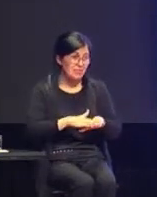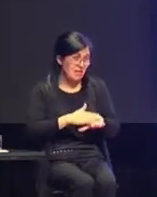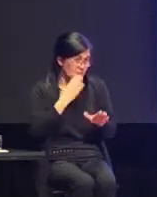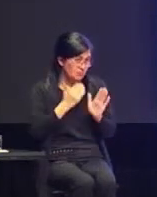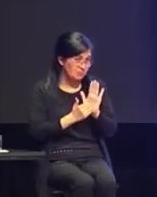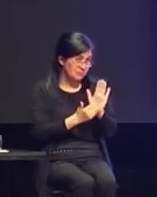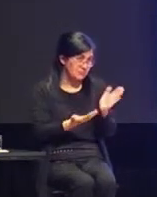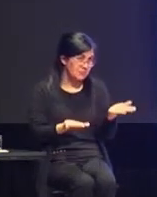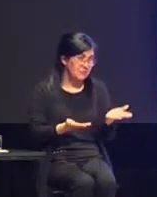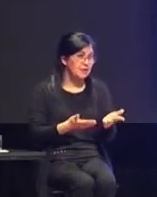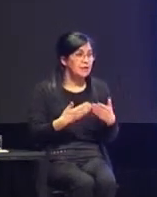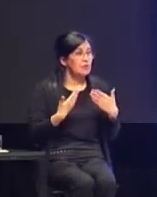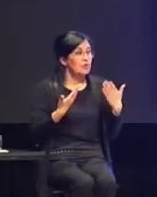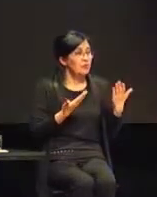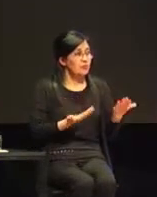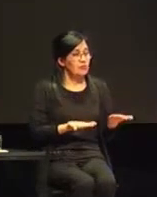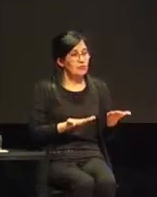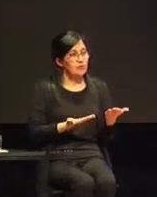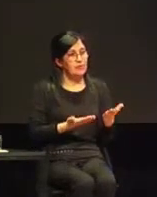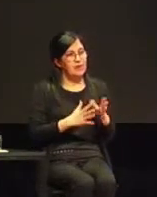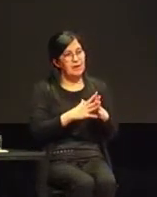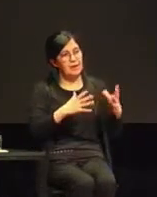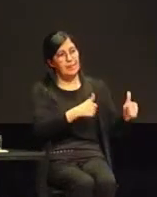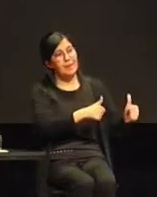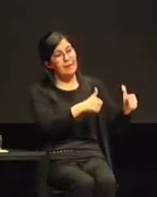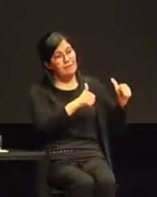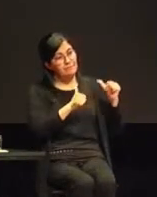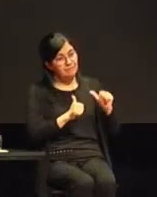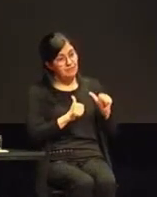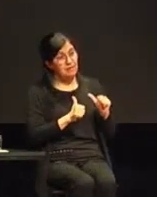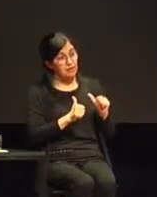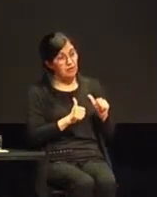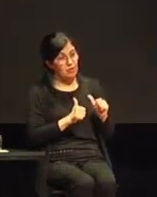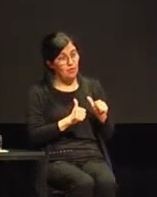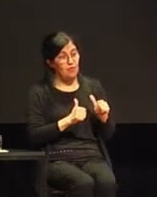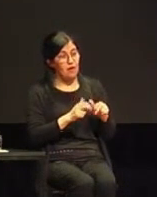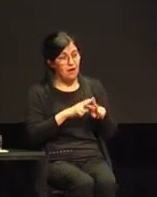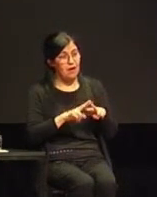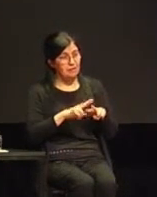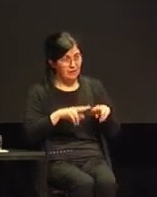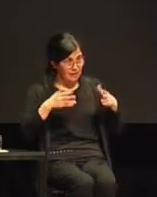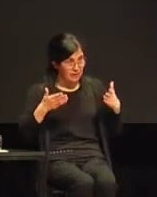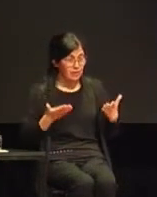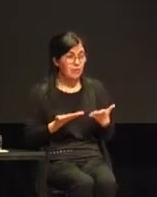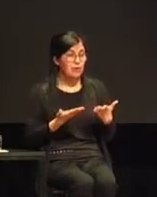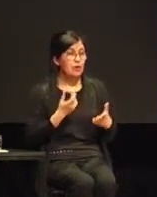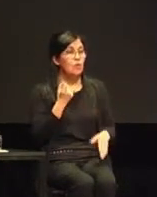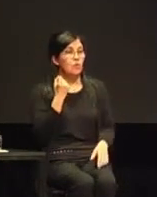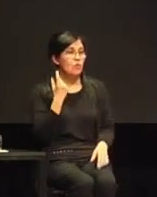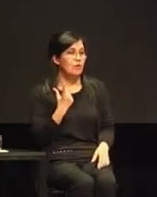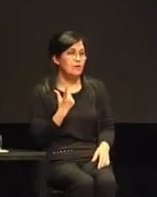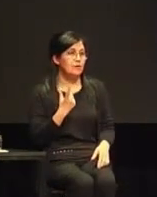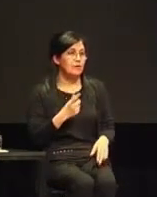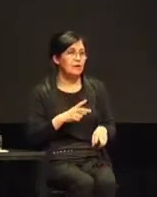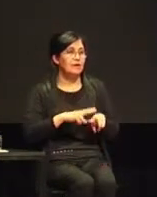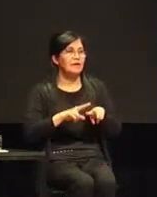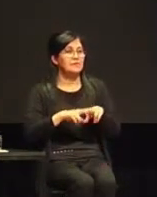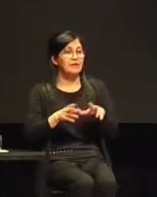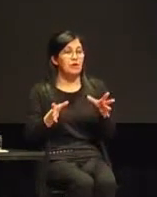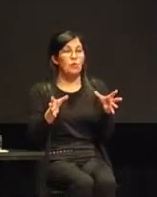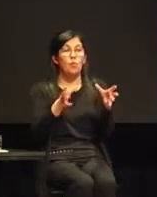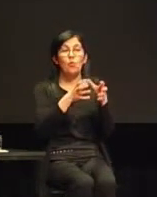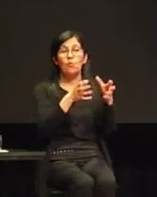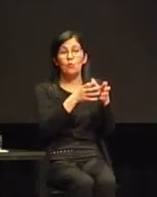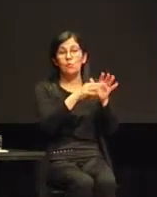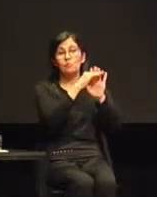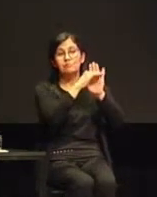mostrar. Por lo tanto, el gran reto que tenemos y el gran desafío actual es crear un conjunto de